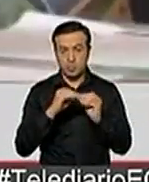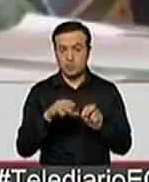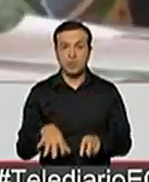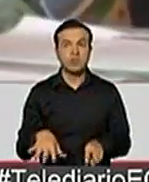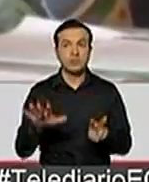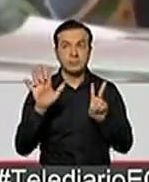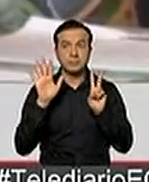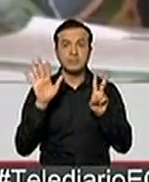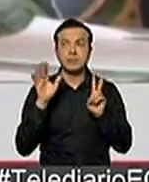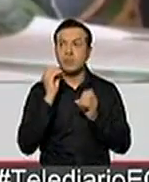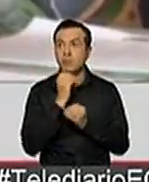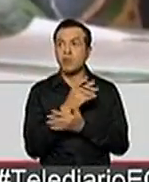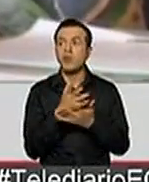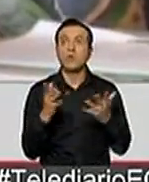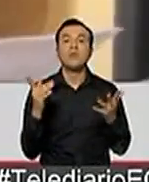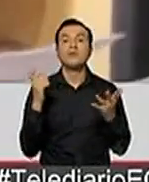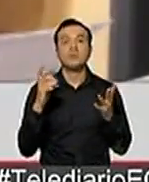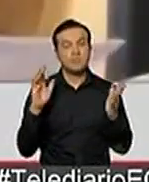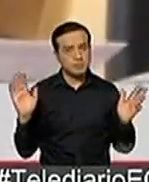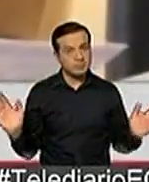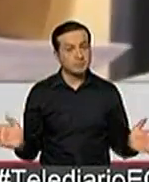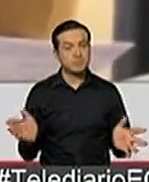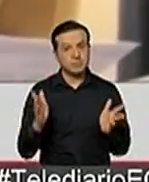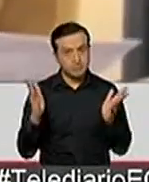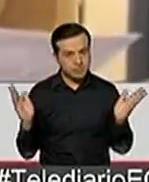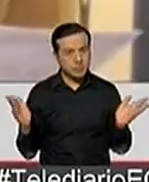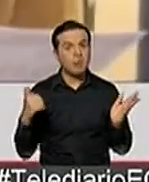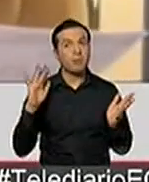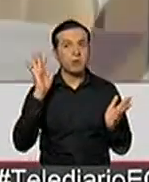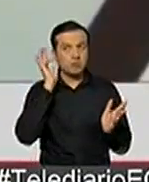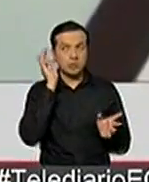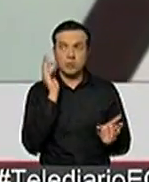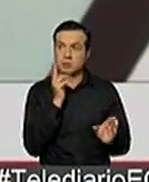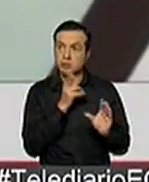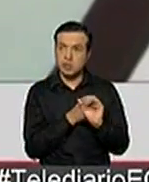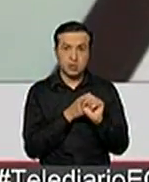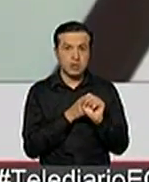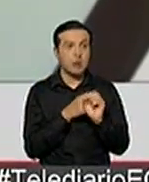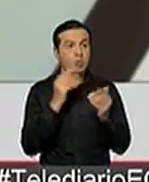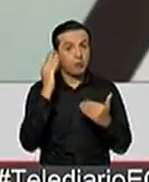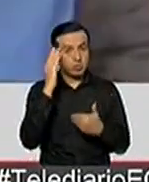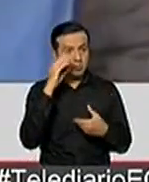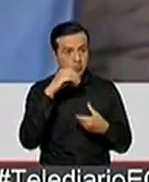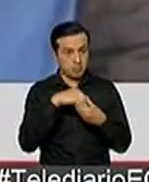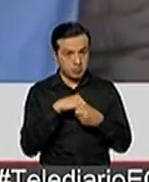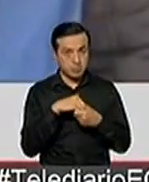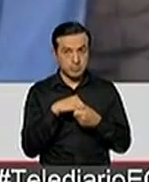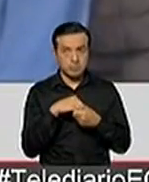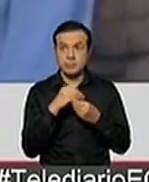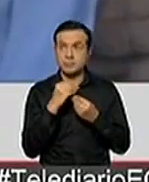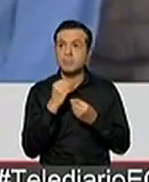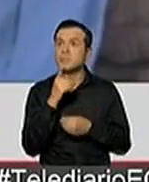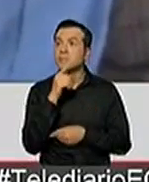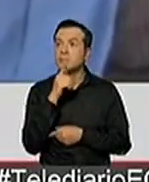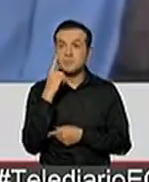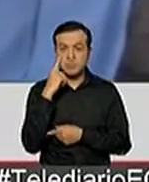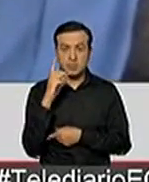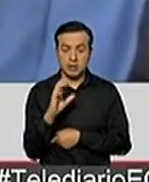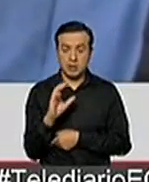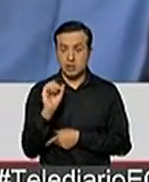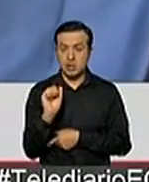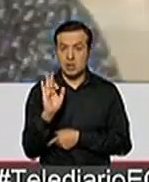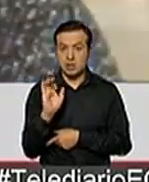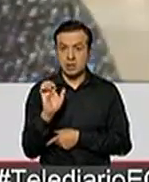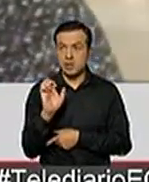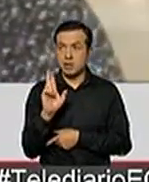7, establece que se debe promover la participación de las mujeres en la vida política. Así lo da a conocer Caterine